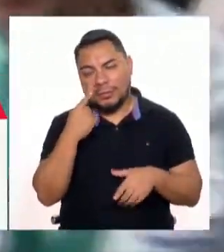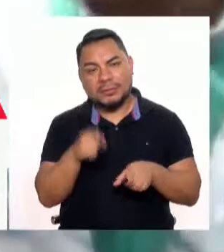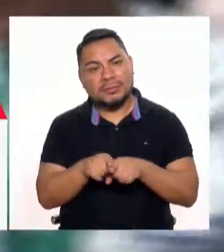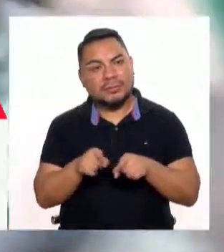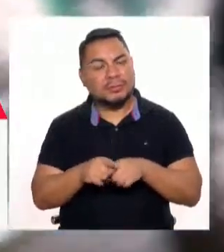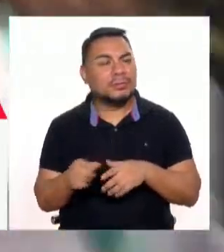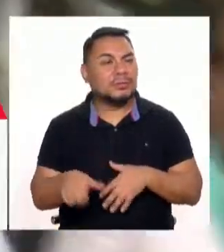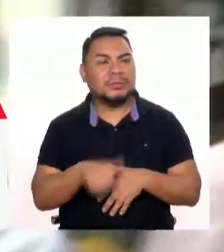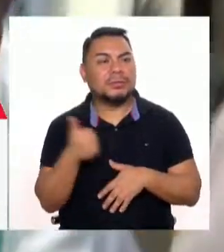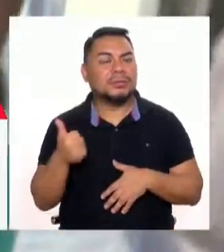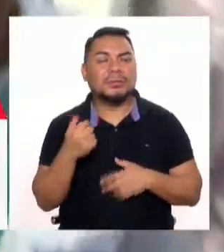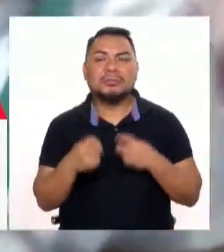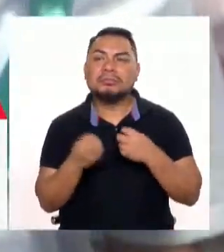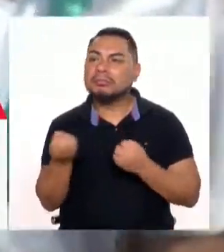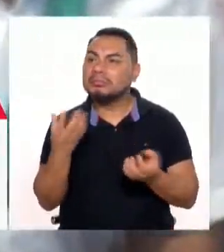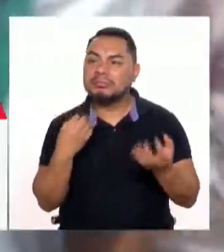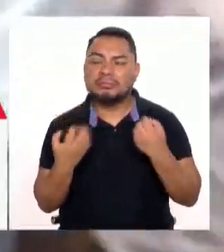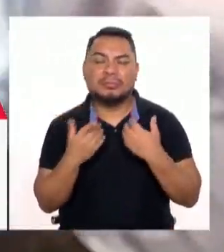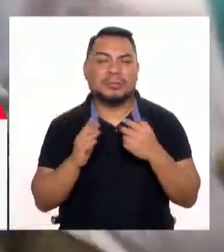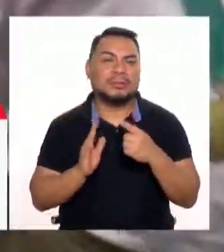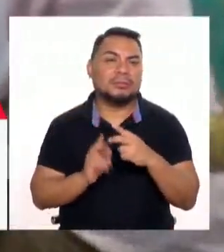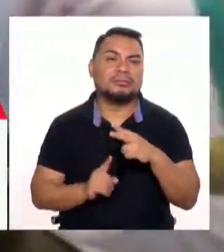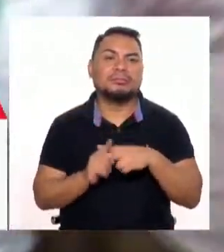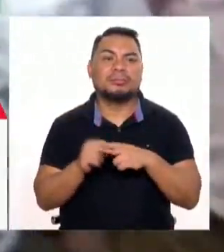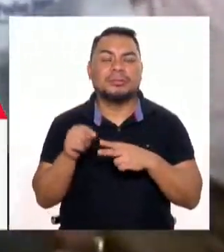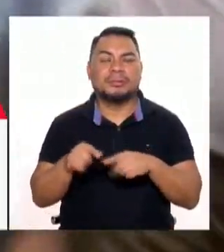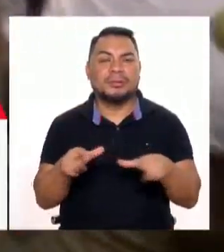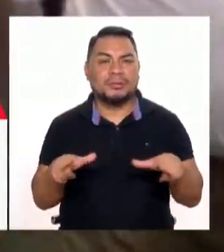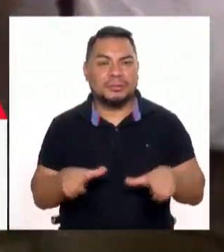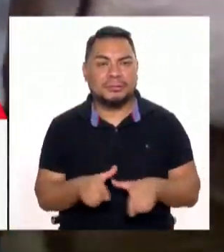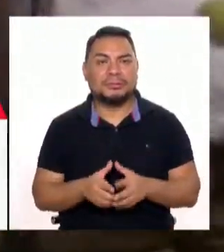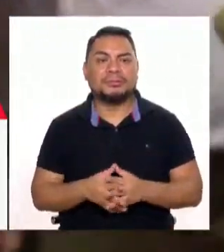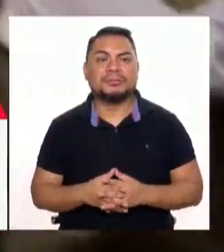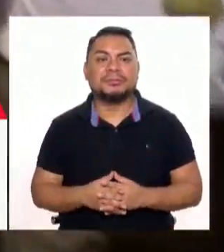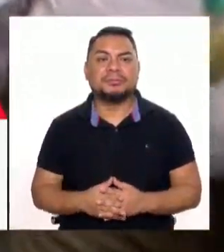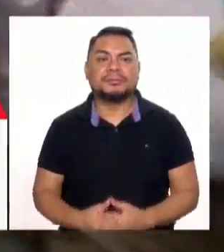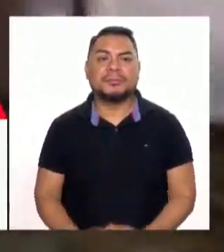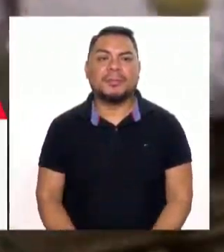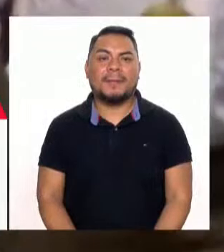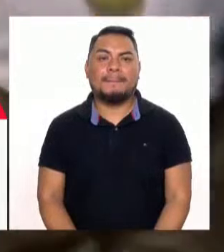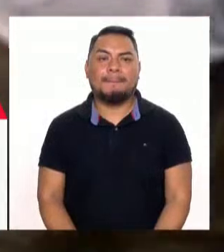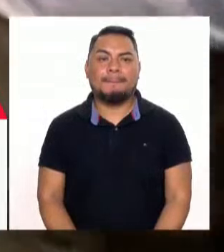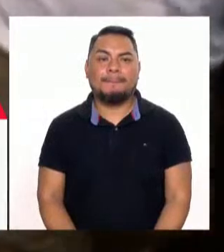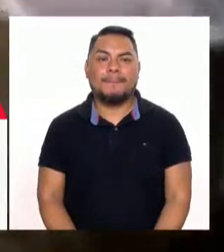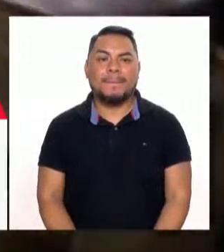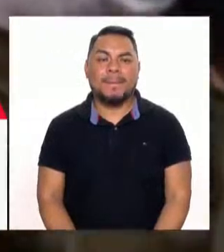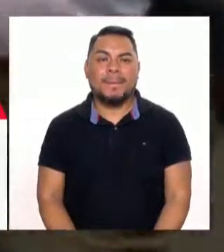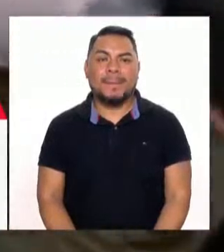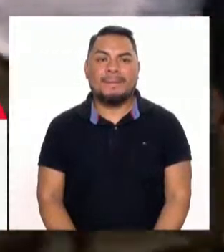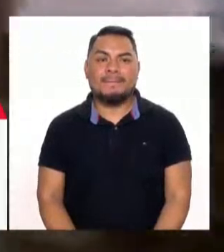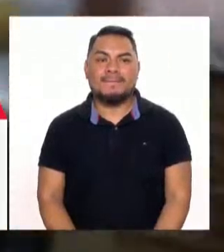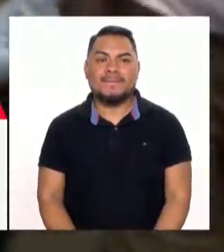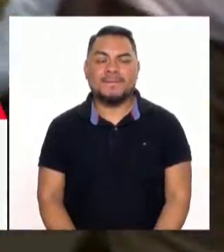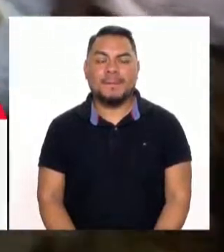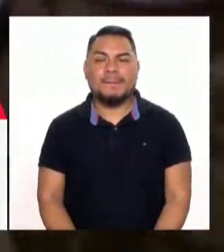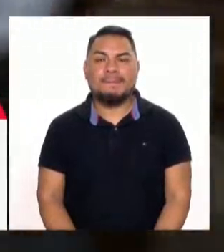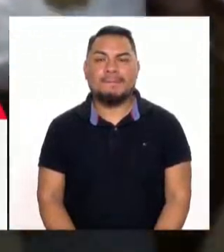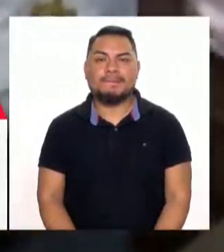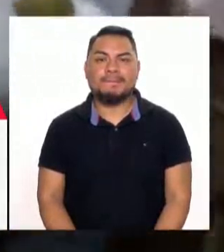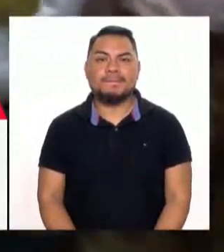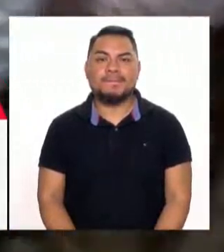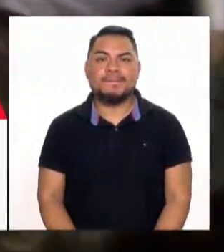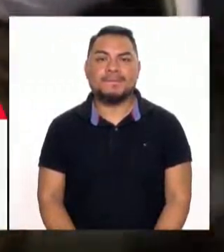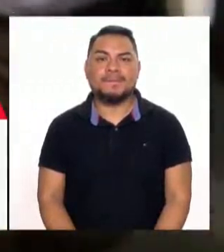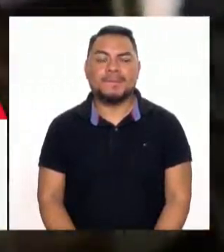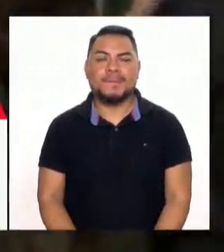otros problemas que se presentan acá en esta parte de la región cubano